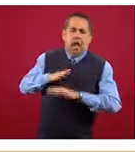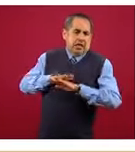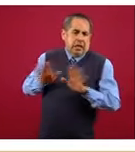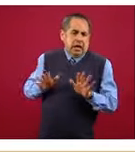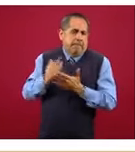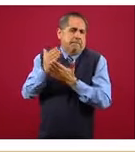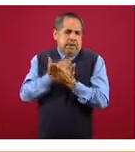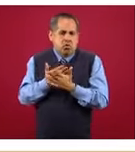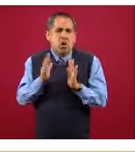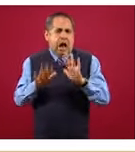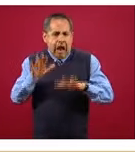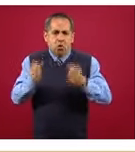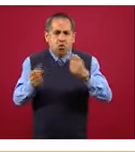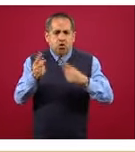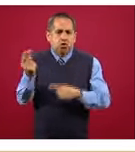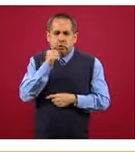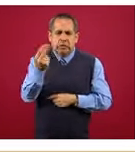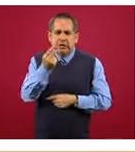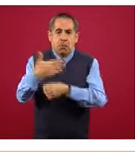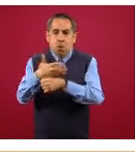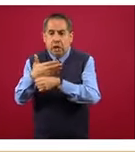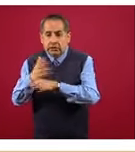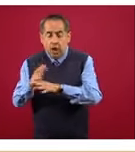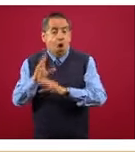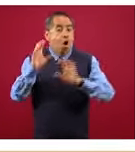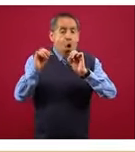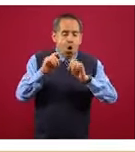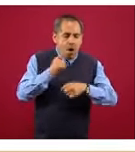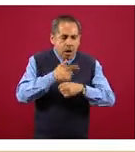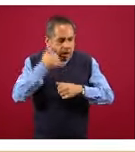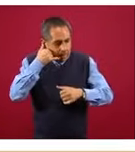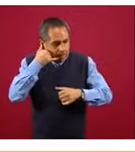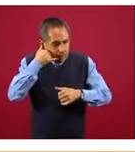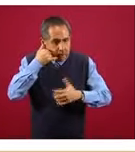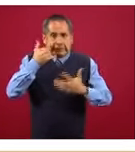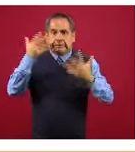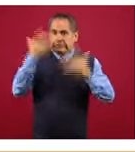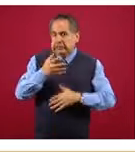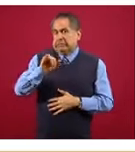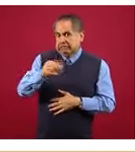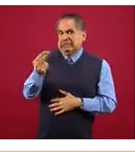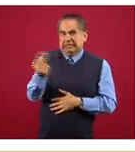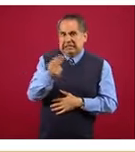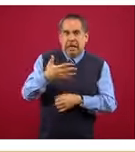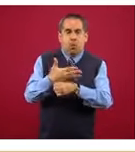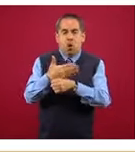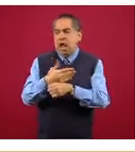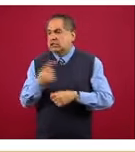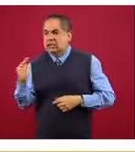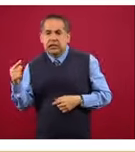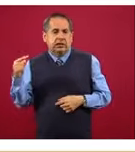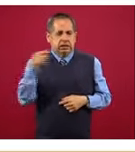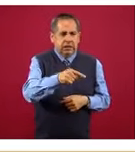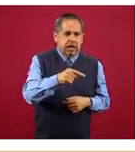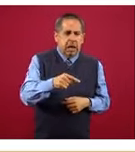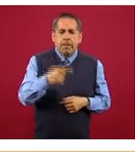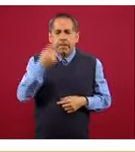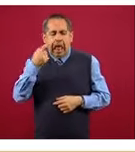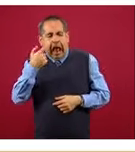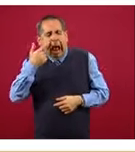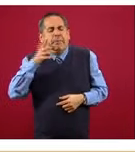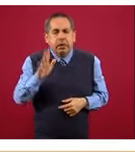no sea necesario enviar una ambulancia, o si se requiere y identifica al médico que solamente necesita enviar una ambulancia de primer